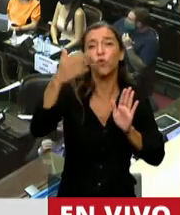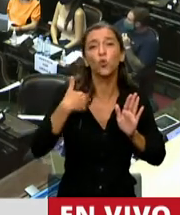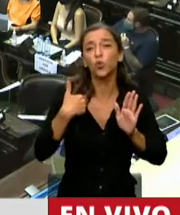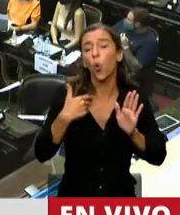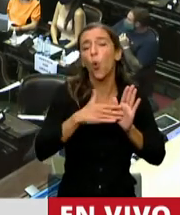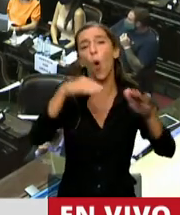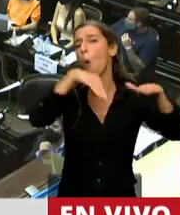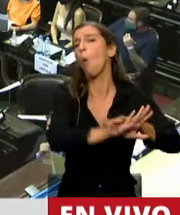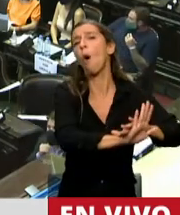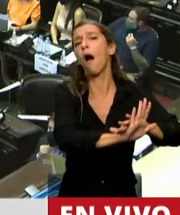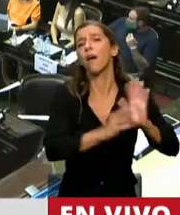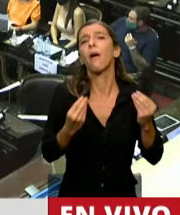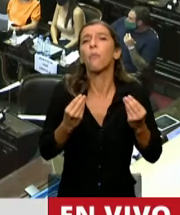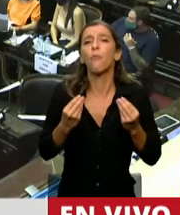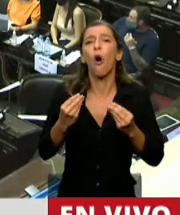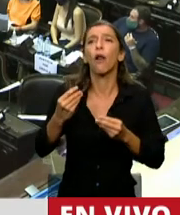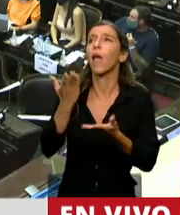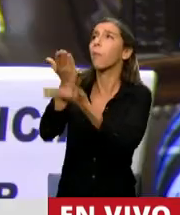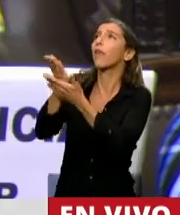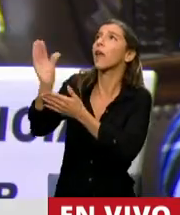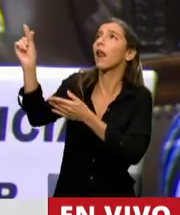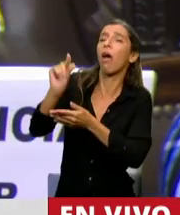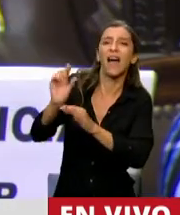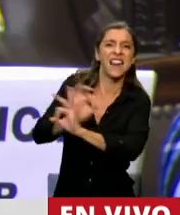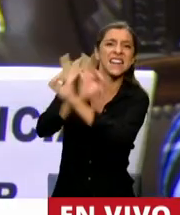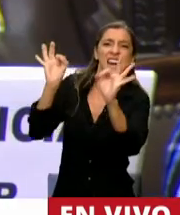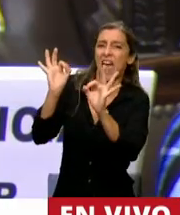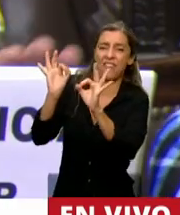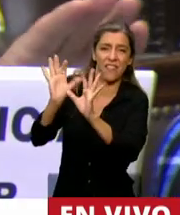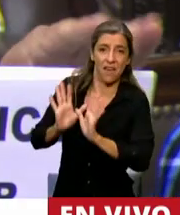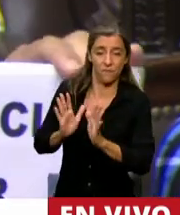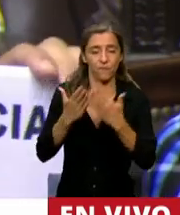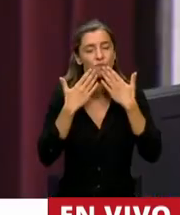hemos tenido que pedir ni un solo centavo. Muchas gracias, señor presidente.